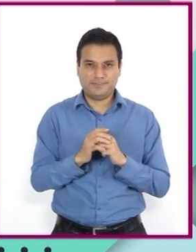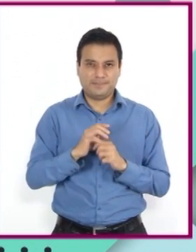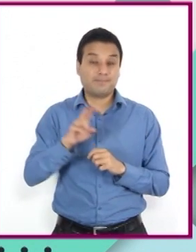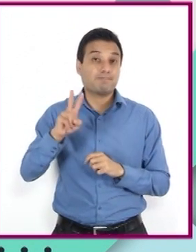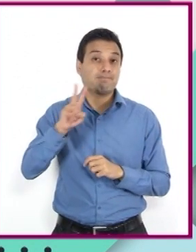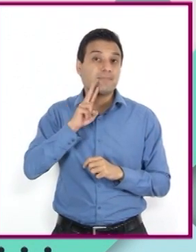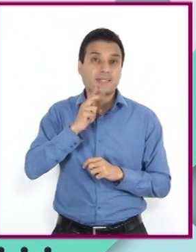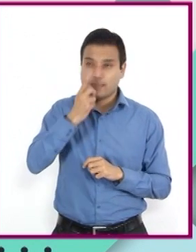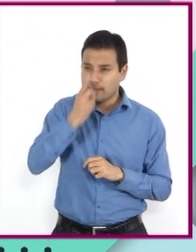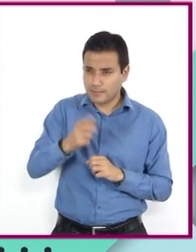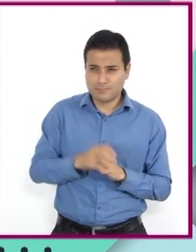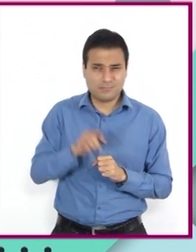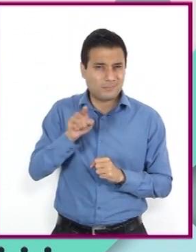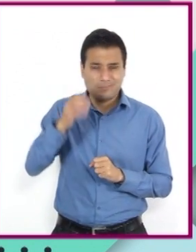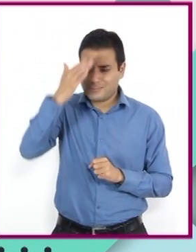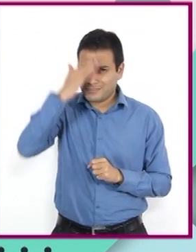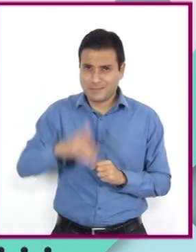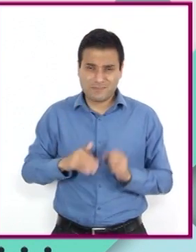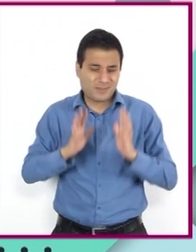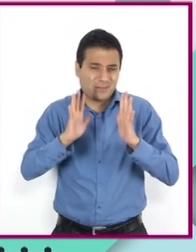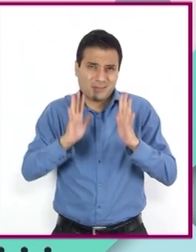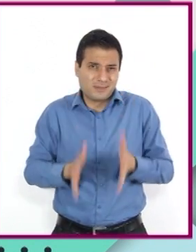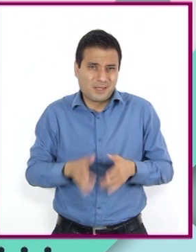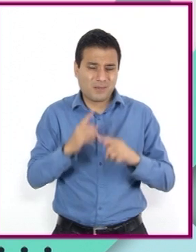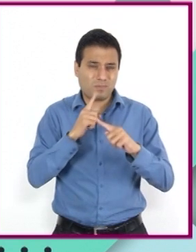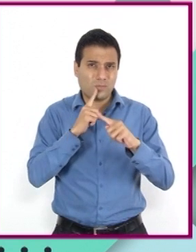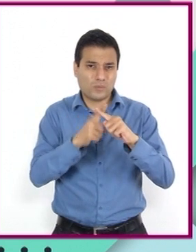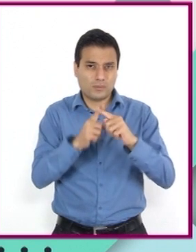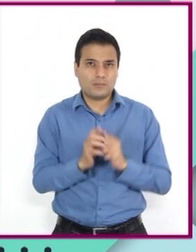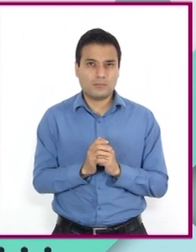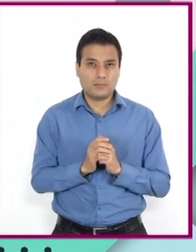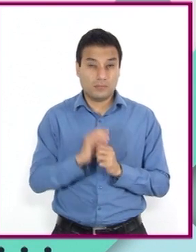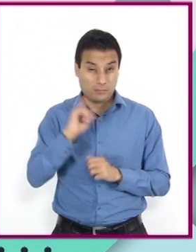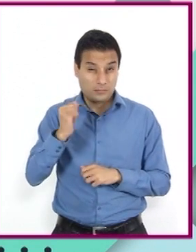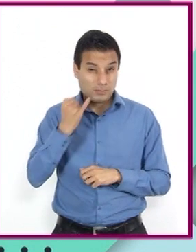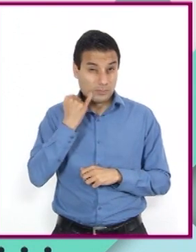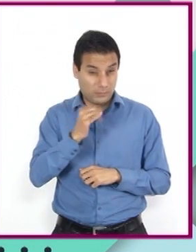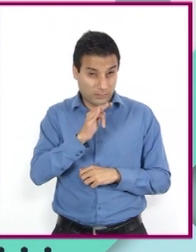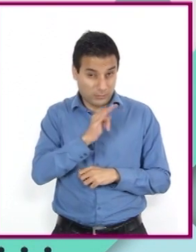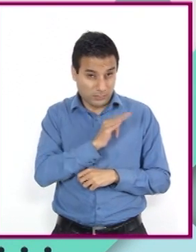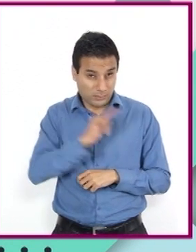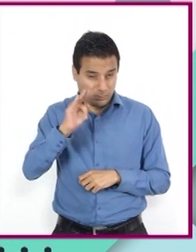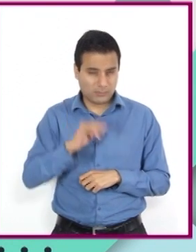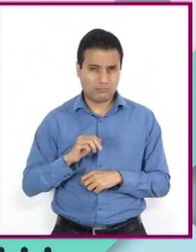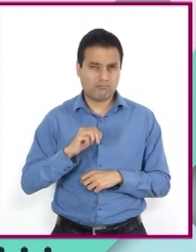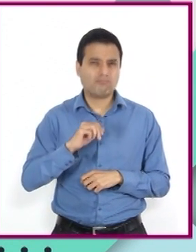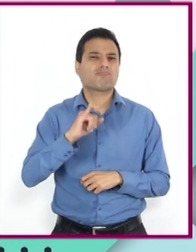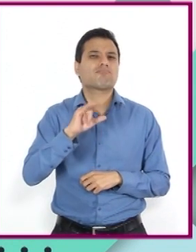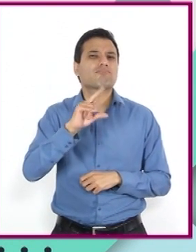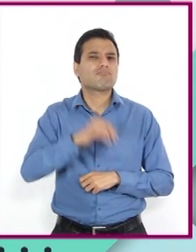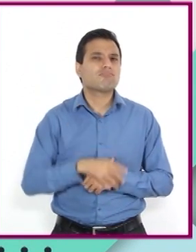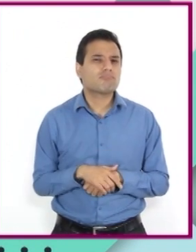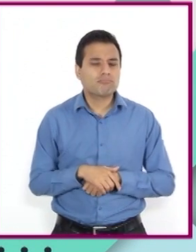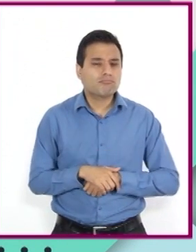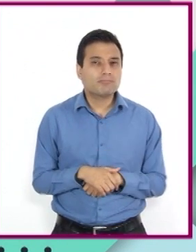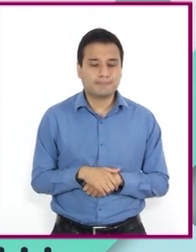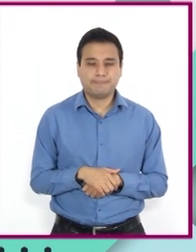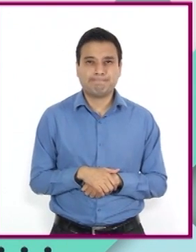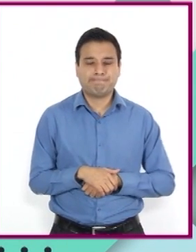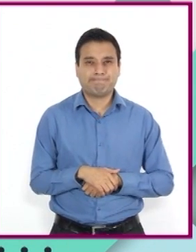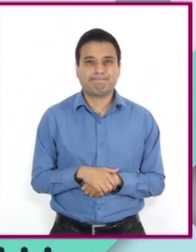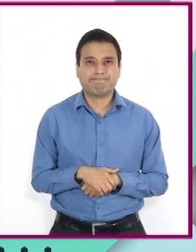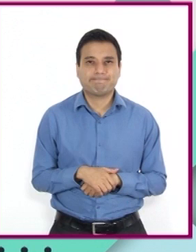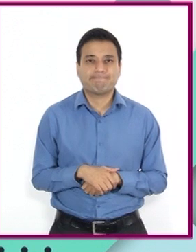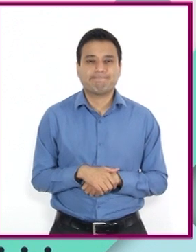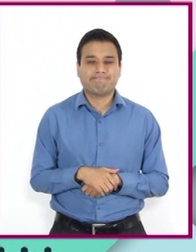sabes multiplicar números enteros. ¿Podrás realizar las operaciones de división de enteros que te dejó tu maestra?